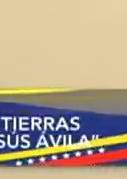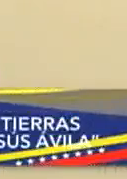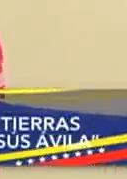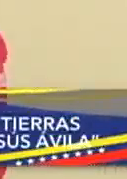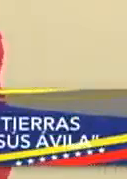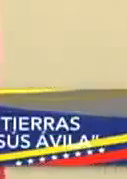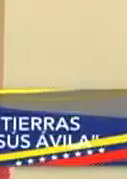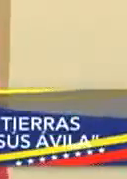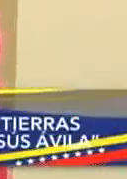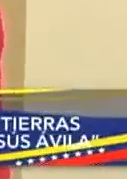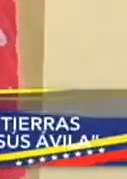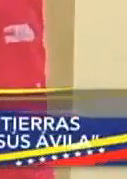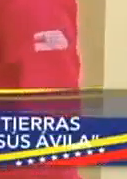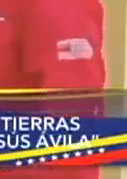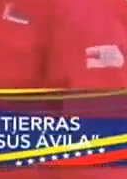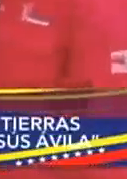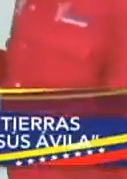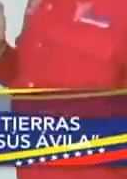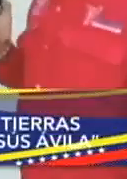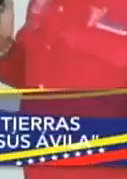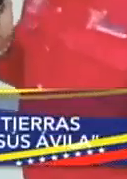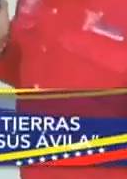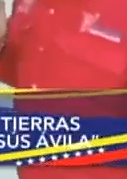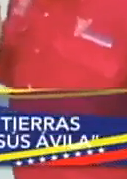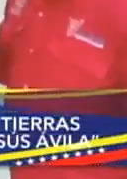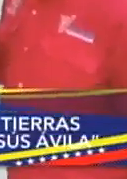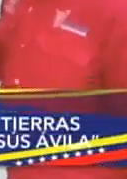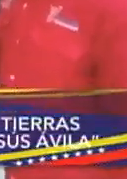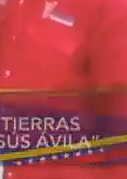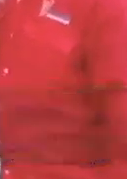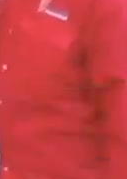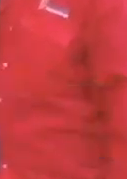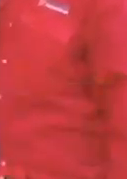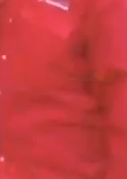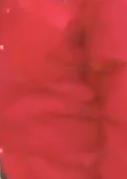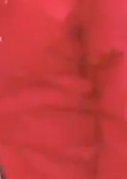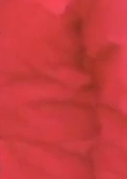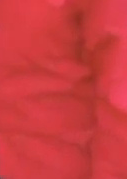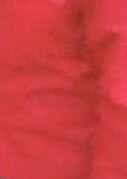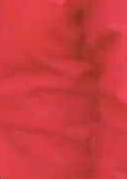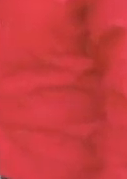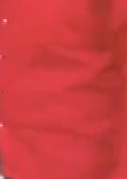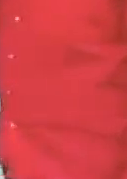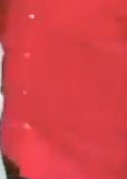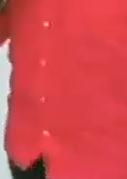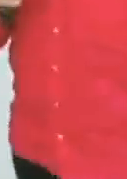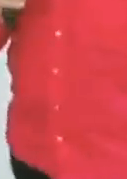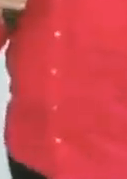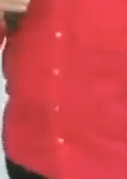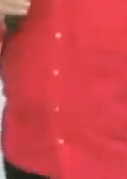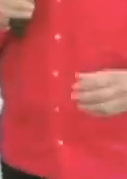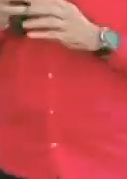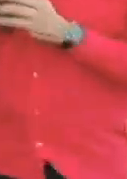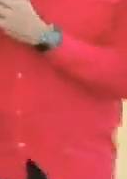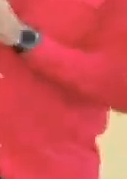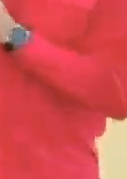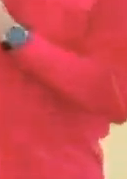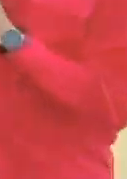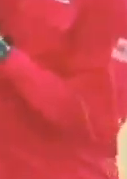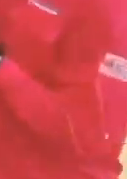vivienda. Aquí tenemos a Scarlett, a su esposo Jesús, a su hija Nirvana y Victoria, a